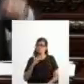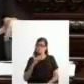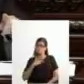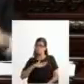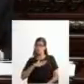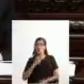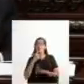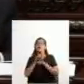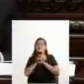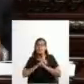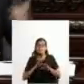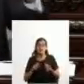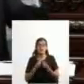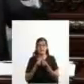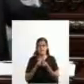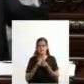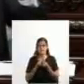lo que está mal es que